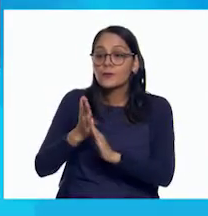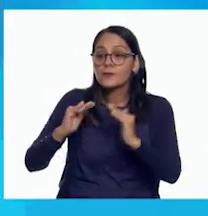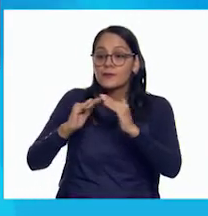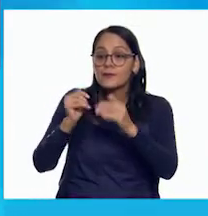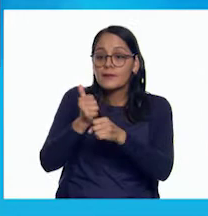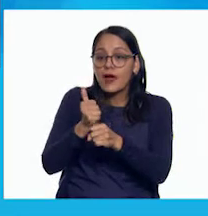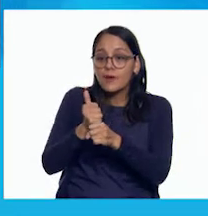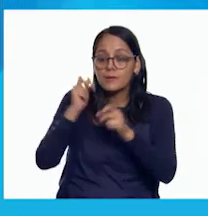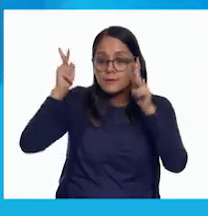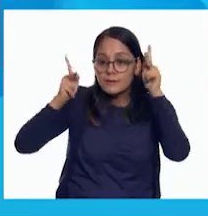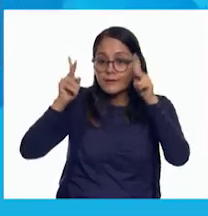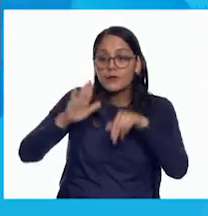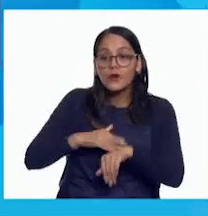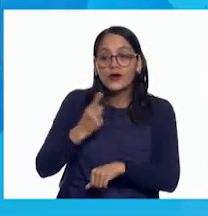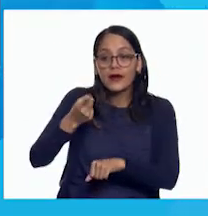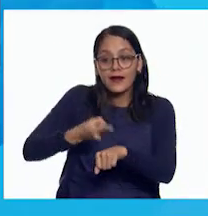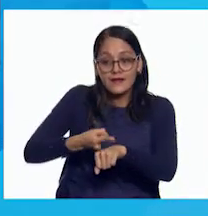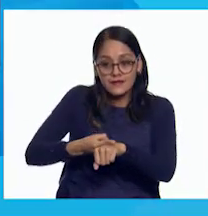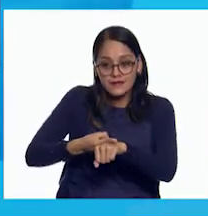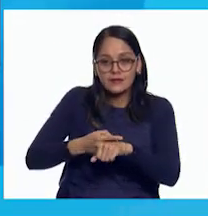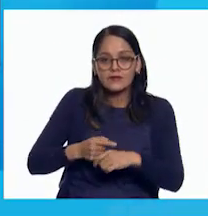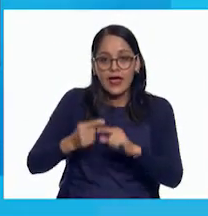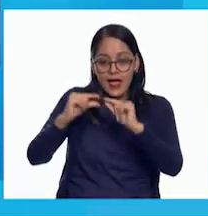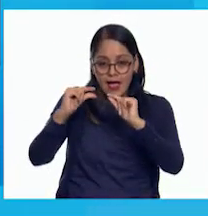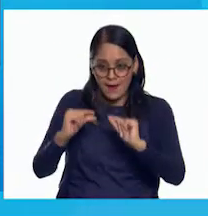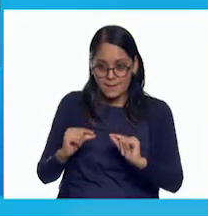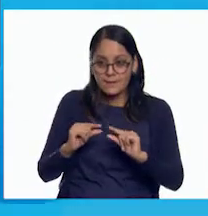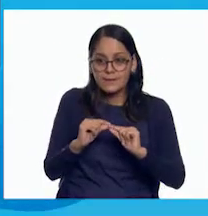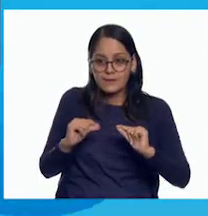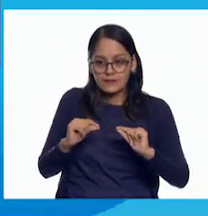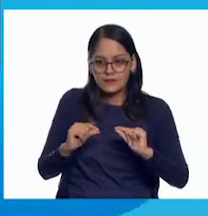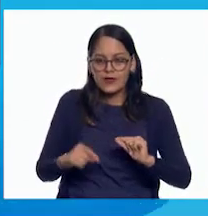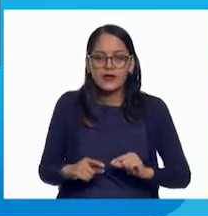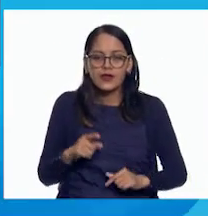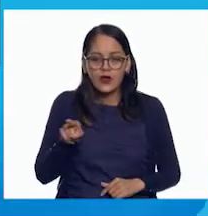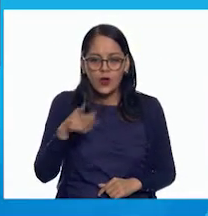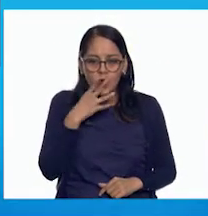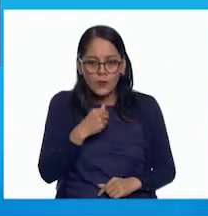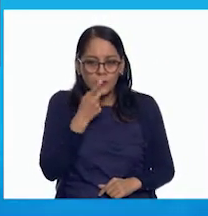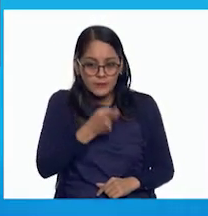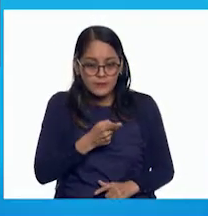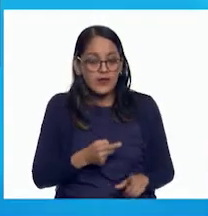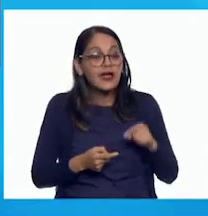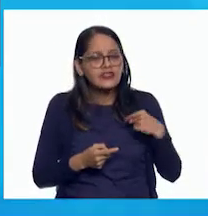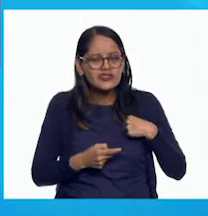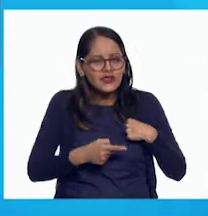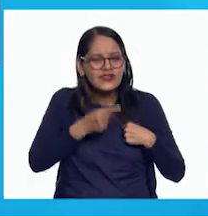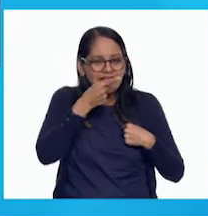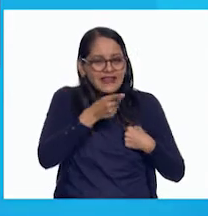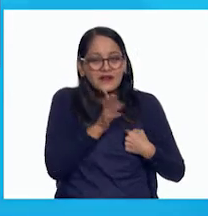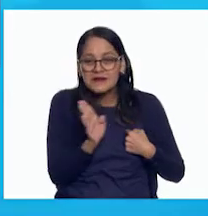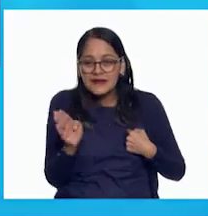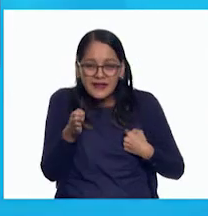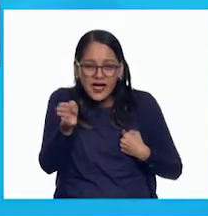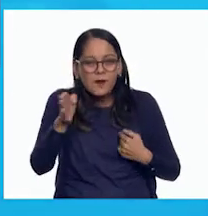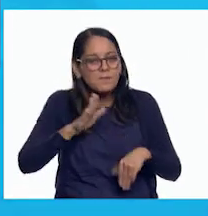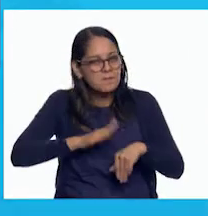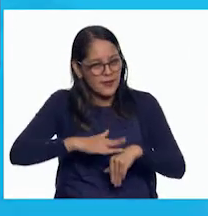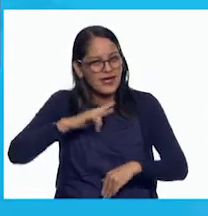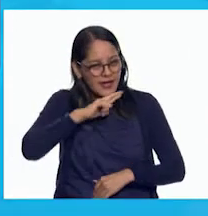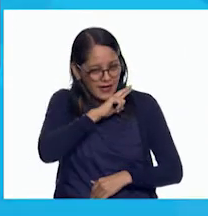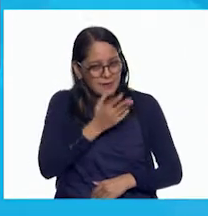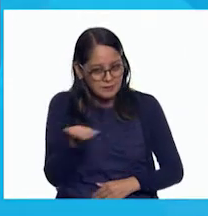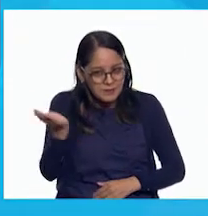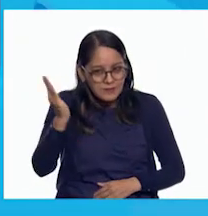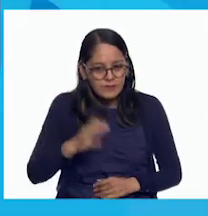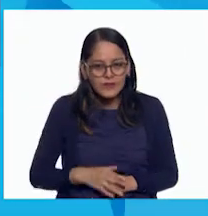enferma. Viene otro guión: yo te digo un camino corto para que llegues más rápido. El